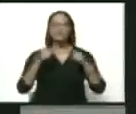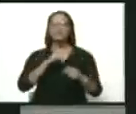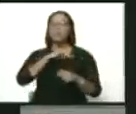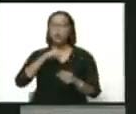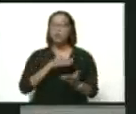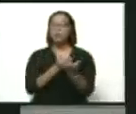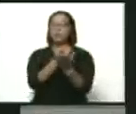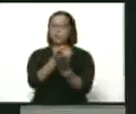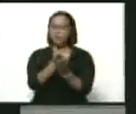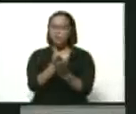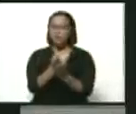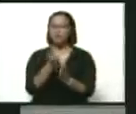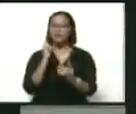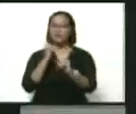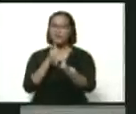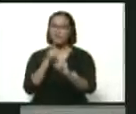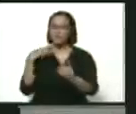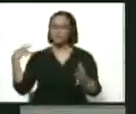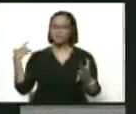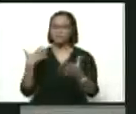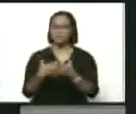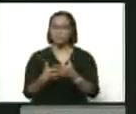desde la vanguardia.